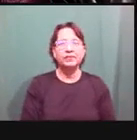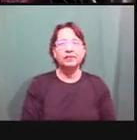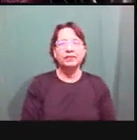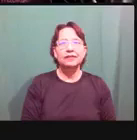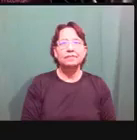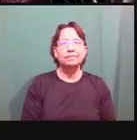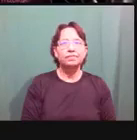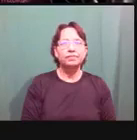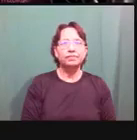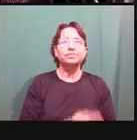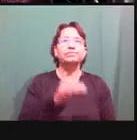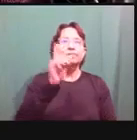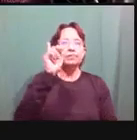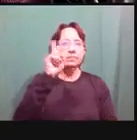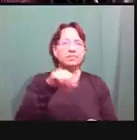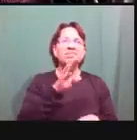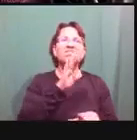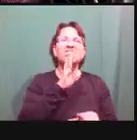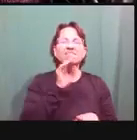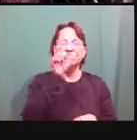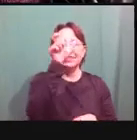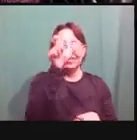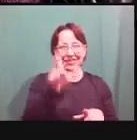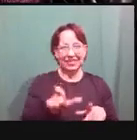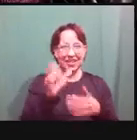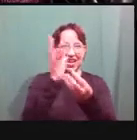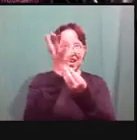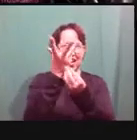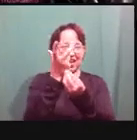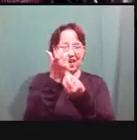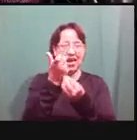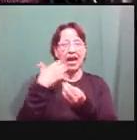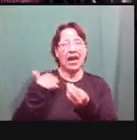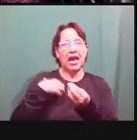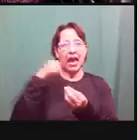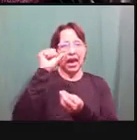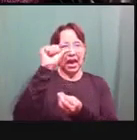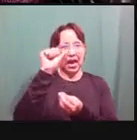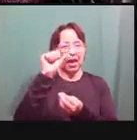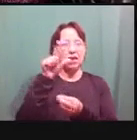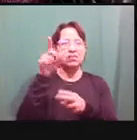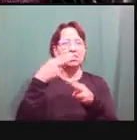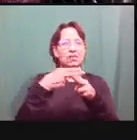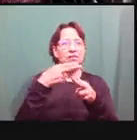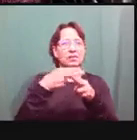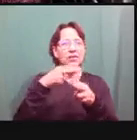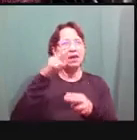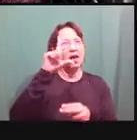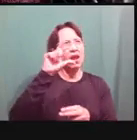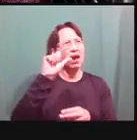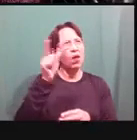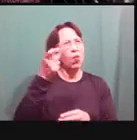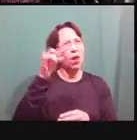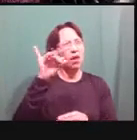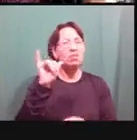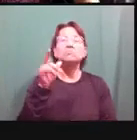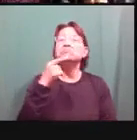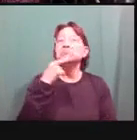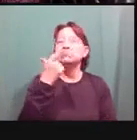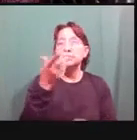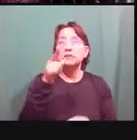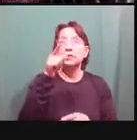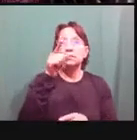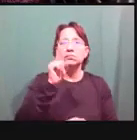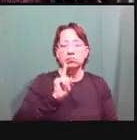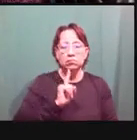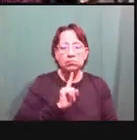Y pues esto fue intervenido por una artista argentina que se llama La Wife. Ella, al acercarse